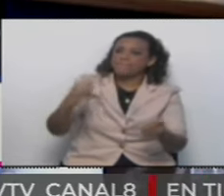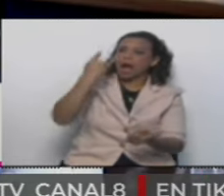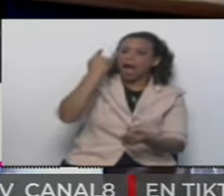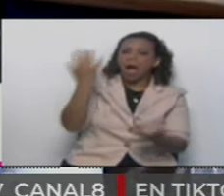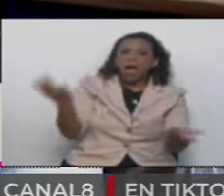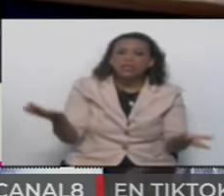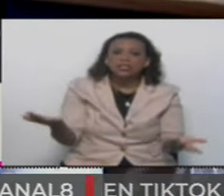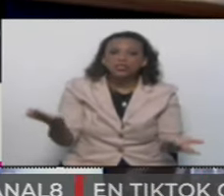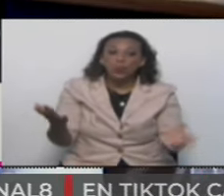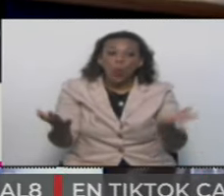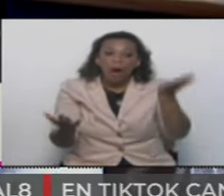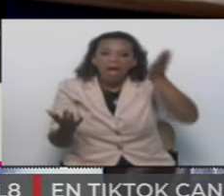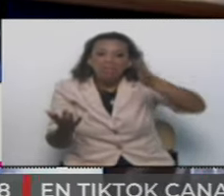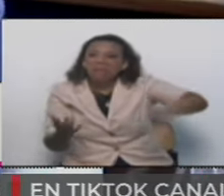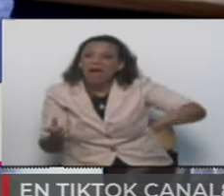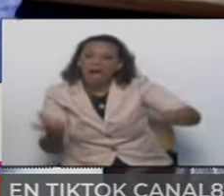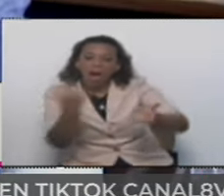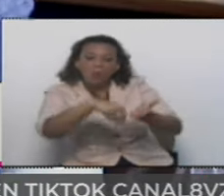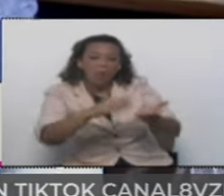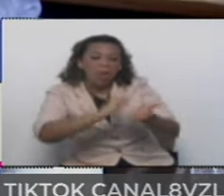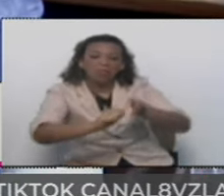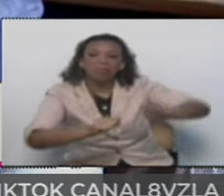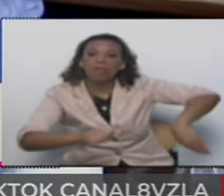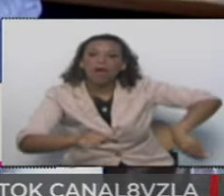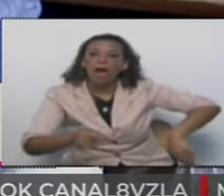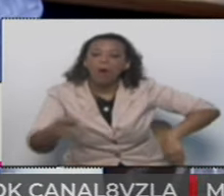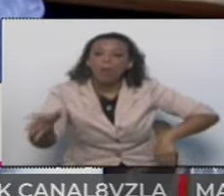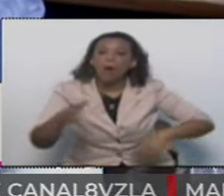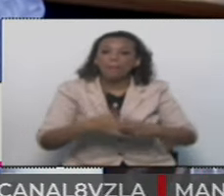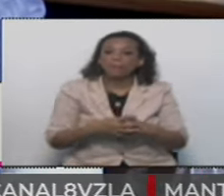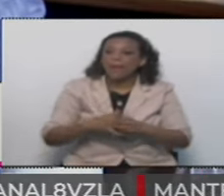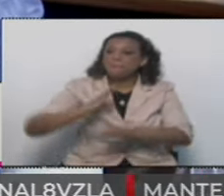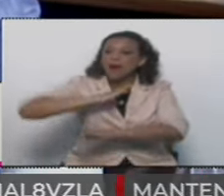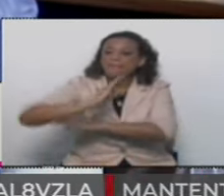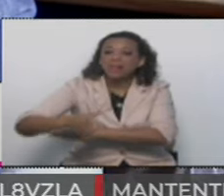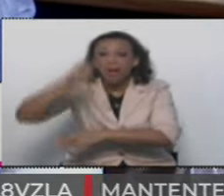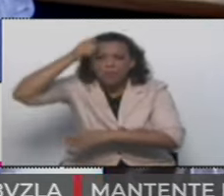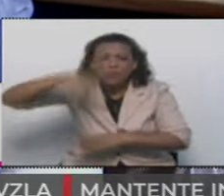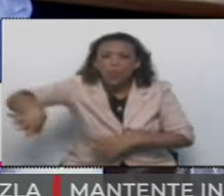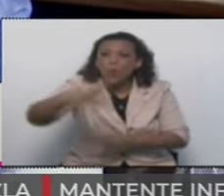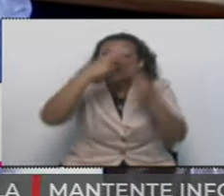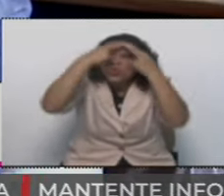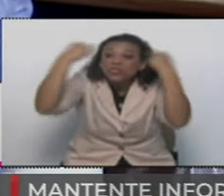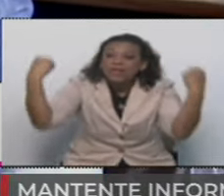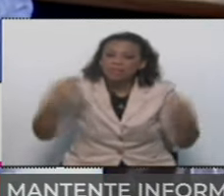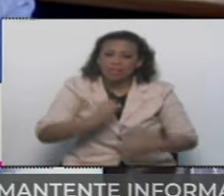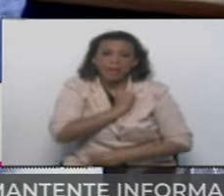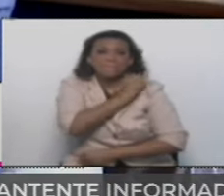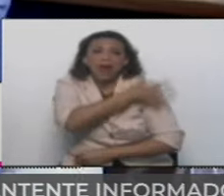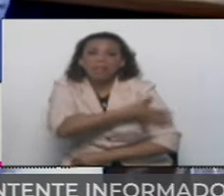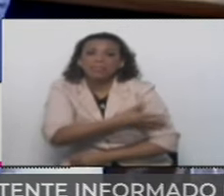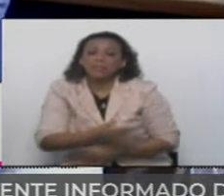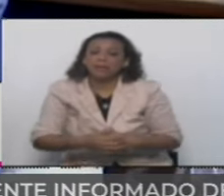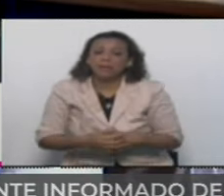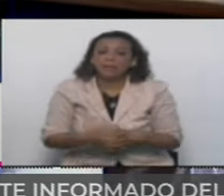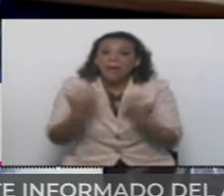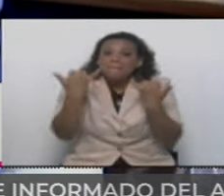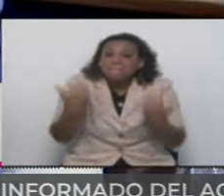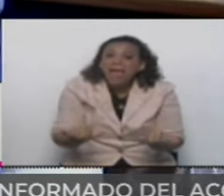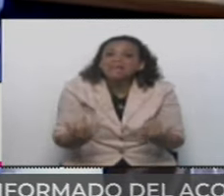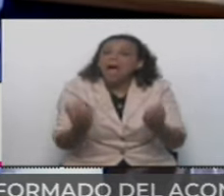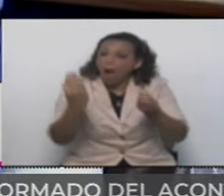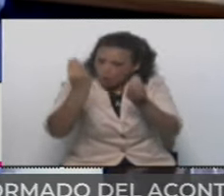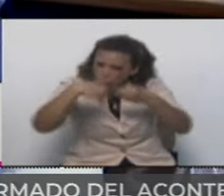Y mientras se caía cada acuerdo de paz, llegaban las bombas para matar al pueblo de Palestina. Mientras se